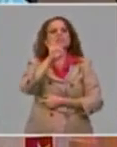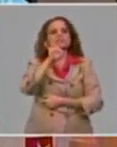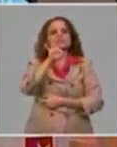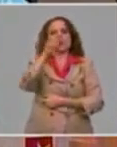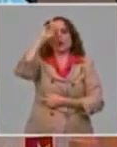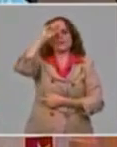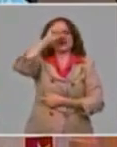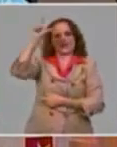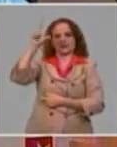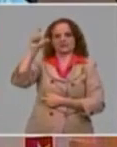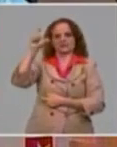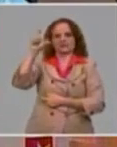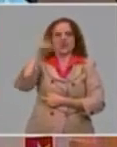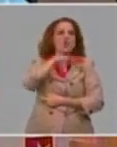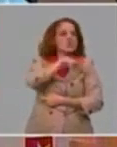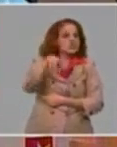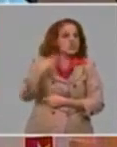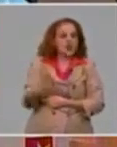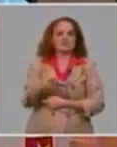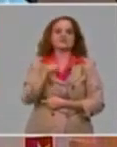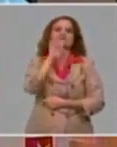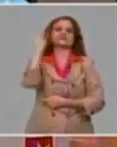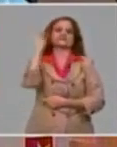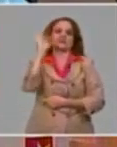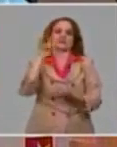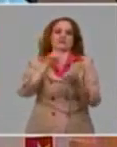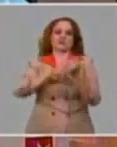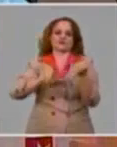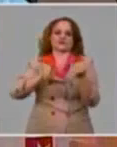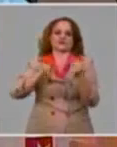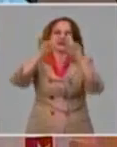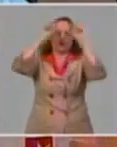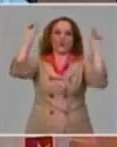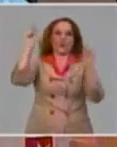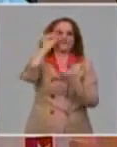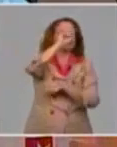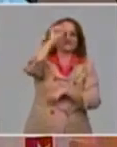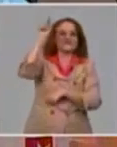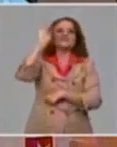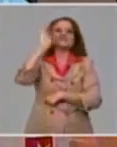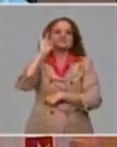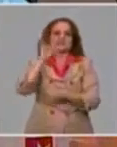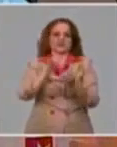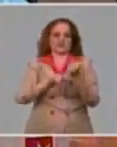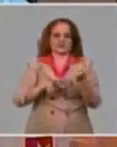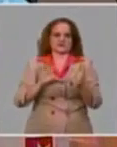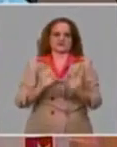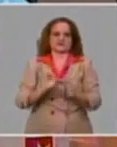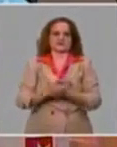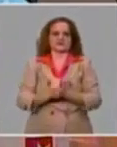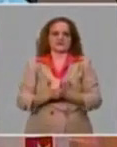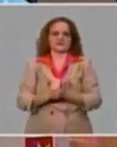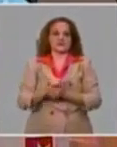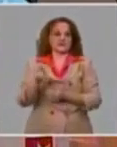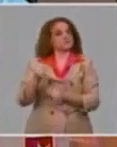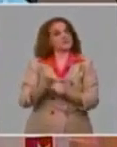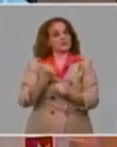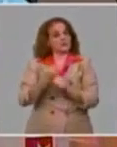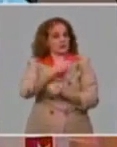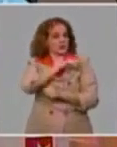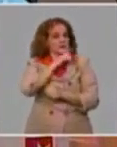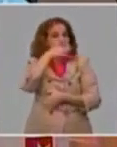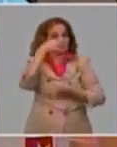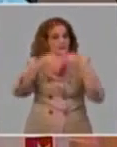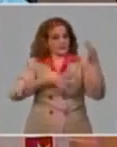país. Esos 18 hospitales, ustedes recuerdan que la vez pasada estábamos trabajando en 6-7 hospitales, fundamentalmente